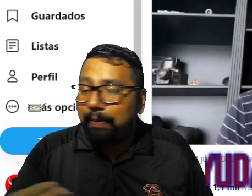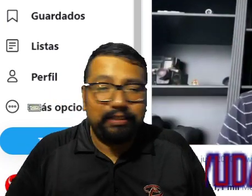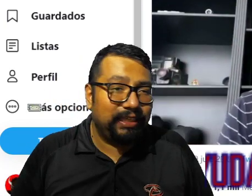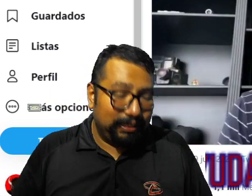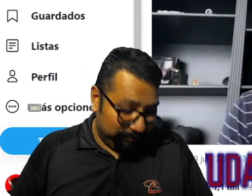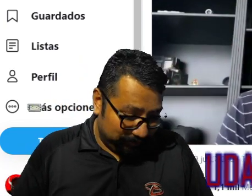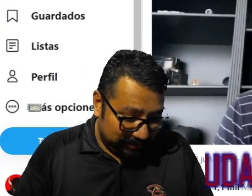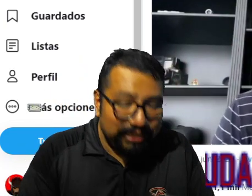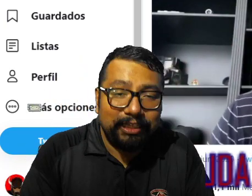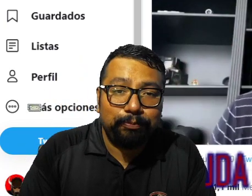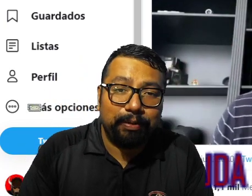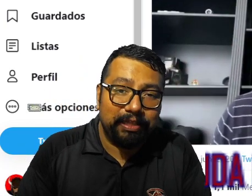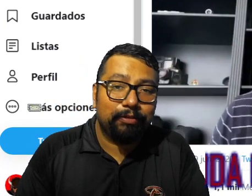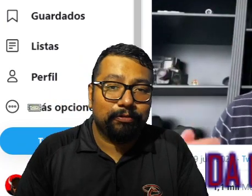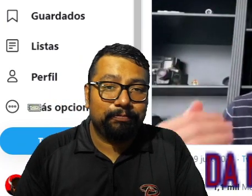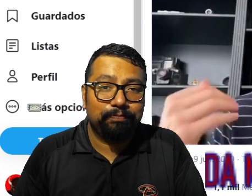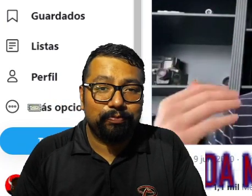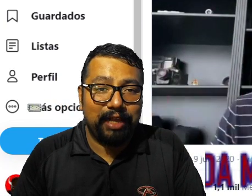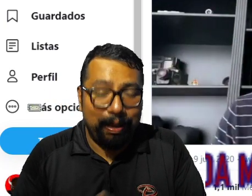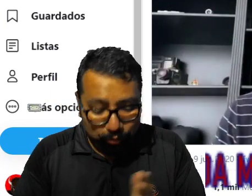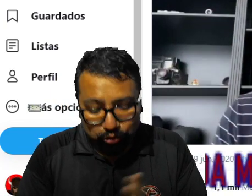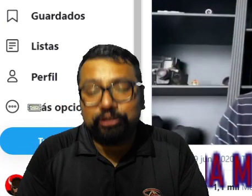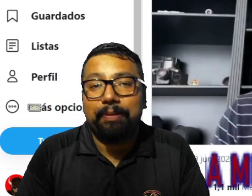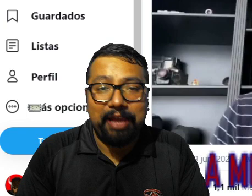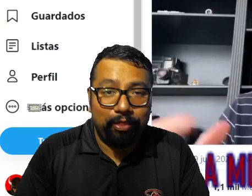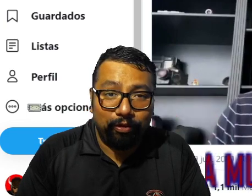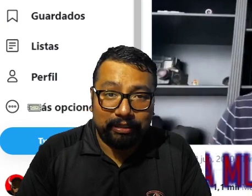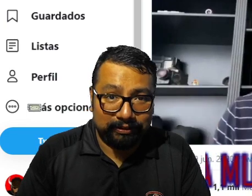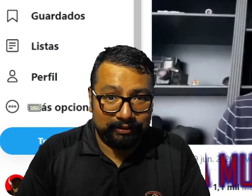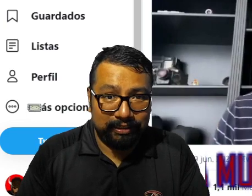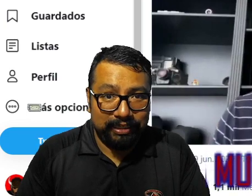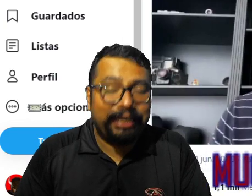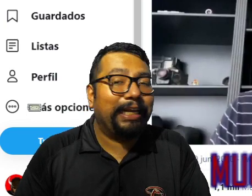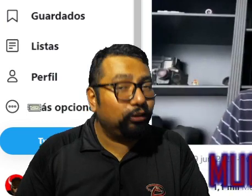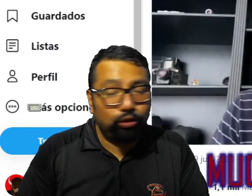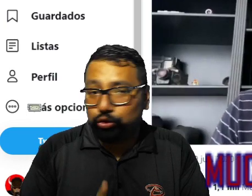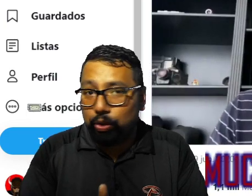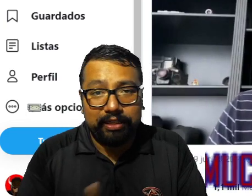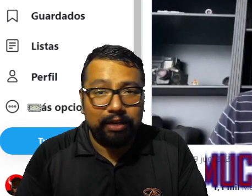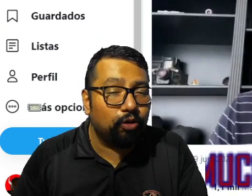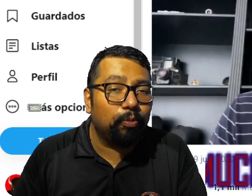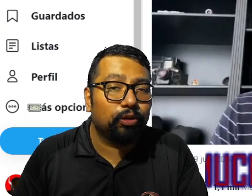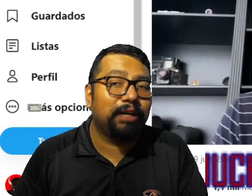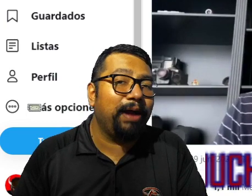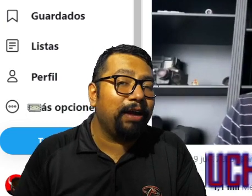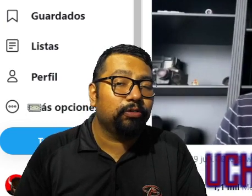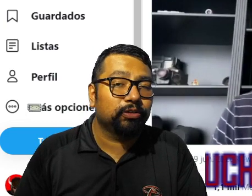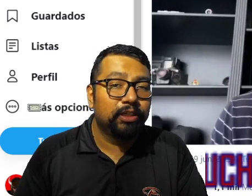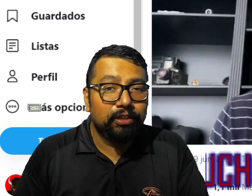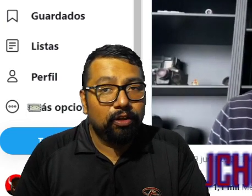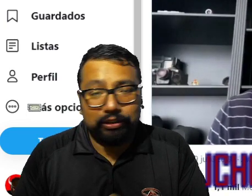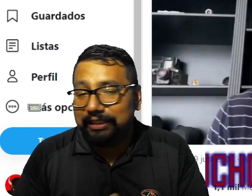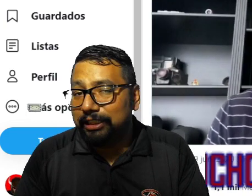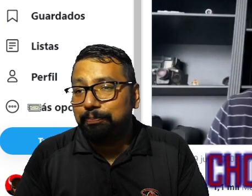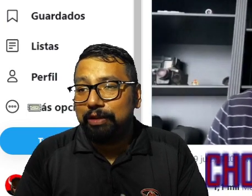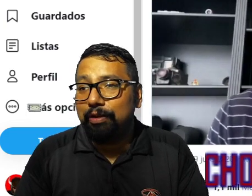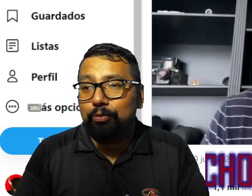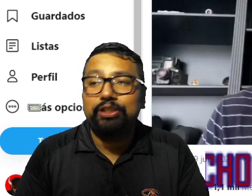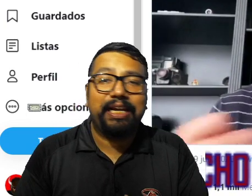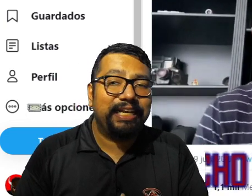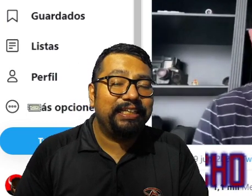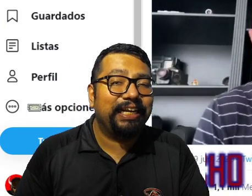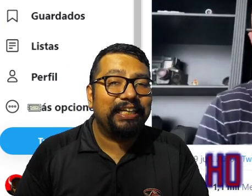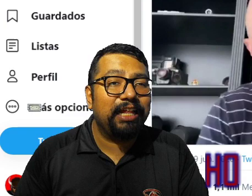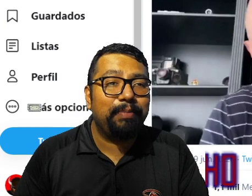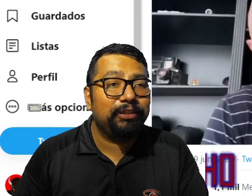qué pasa se han despedido a muchos aviadores y que esos dos cuentan como trabajos o se han despedido